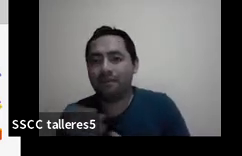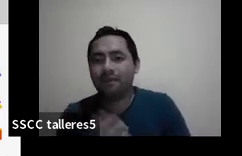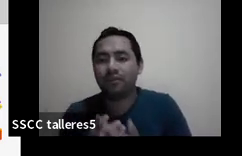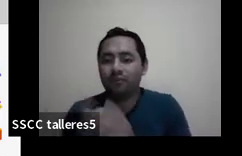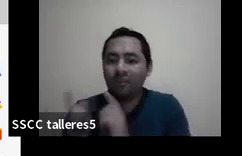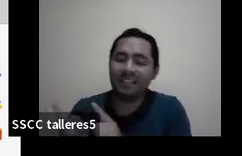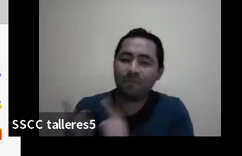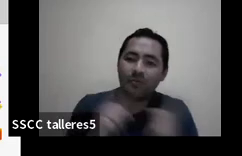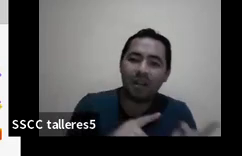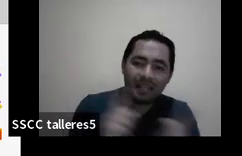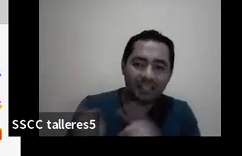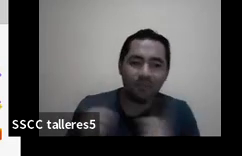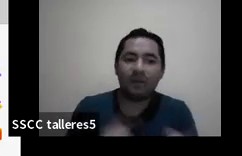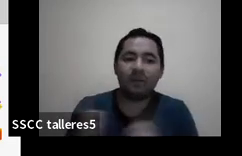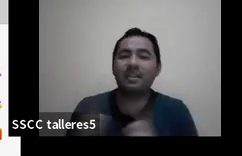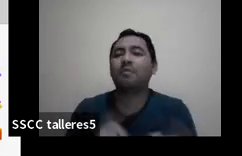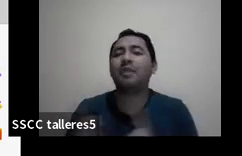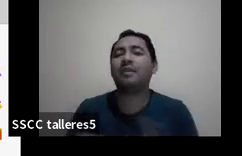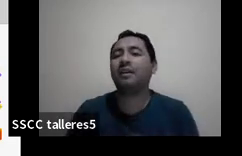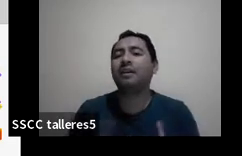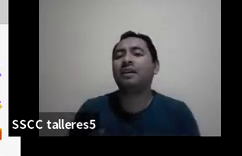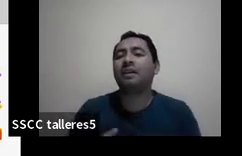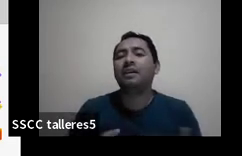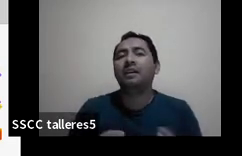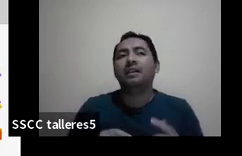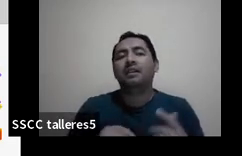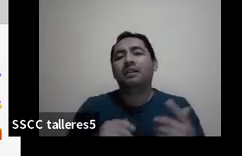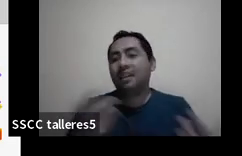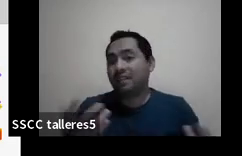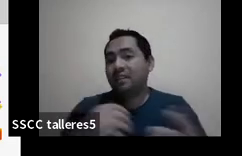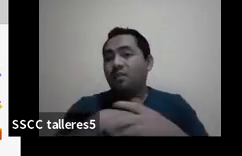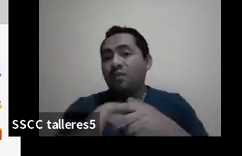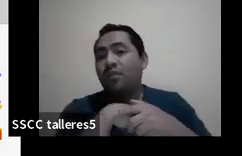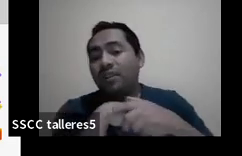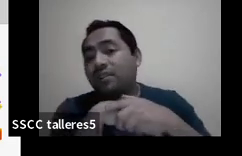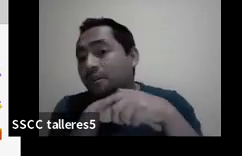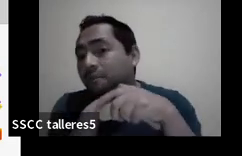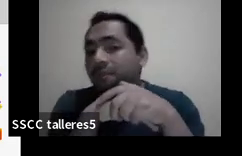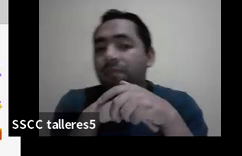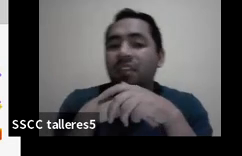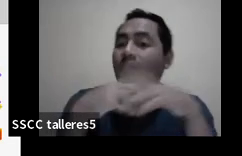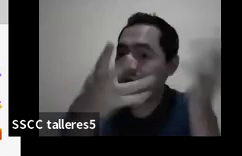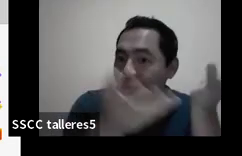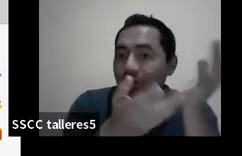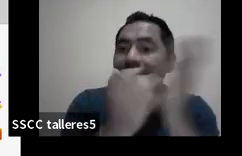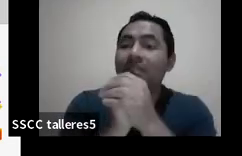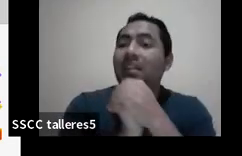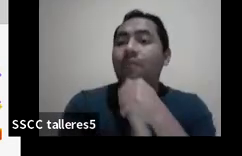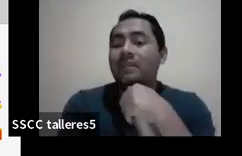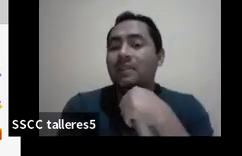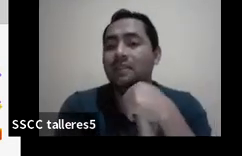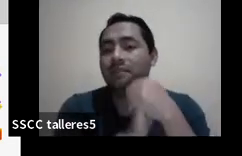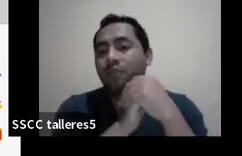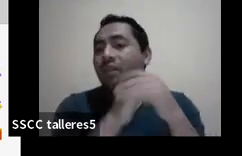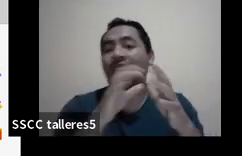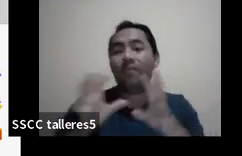hablando. Entonces, una seña por palabra, seña por palabra, seña por palabra. Y así es como se comete ese error. Y no funciona así la